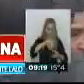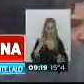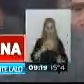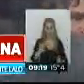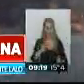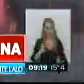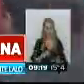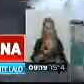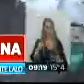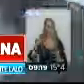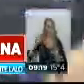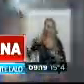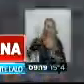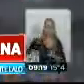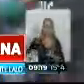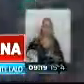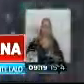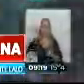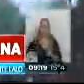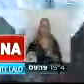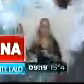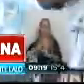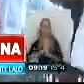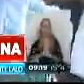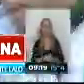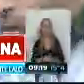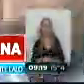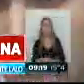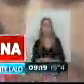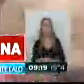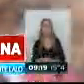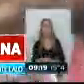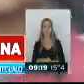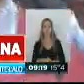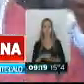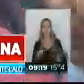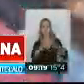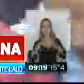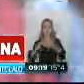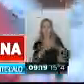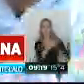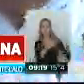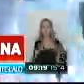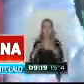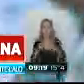No te escucho muy bien, decime. No me digas que se quedó en la cruz sin moverse, porque dentro de todo fue muy ordenado igual,